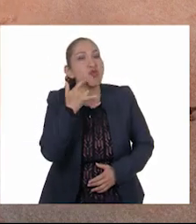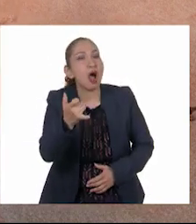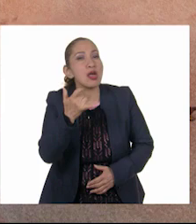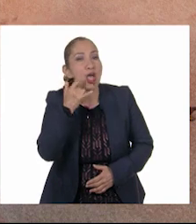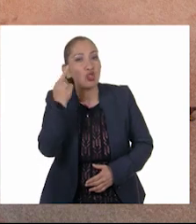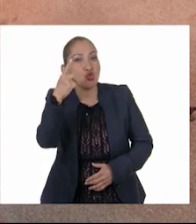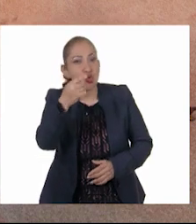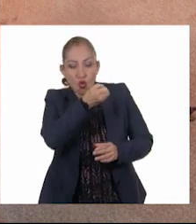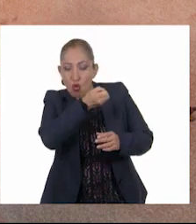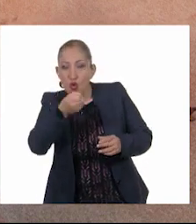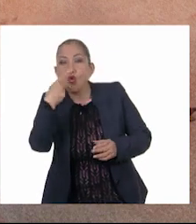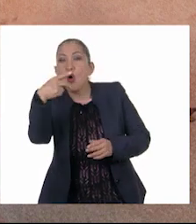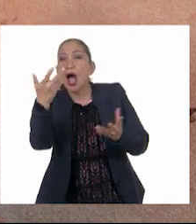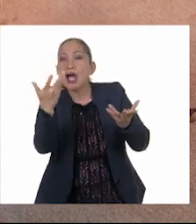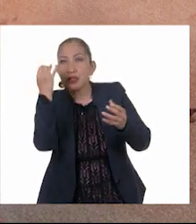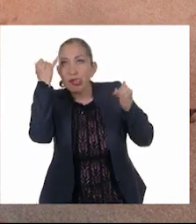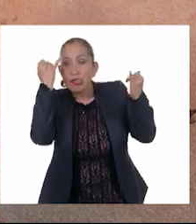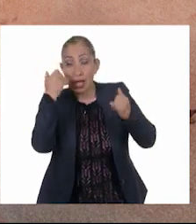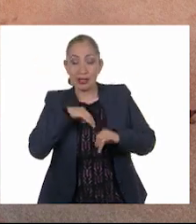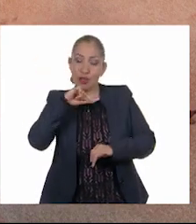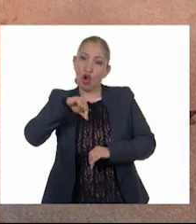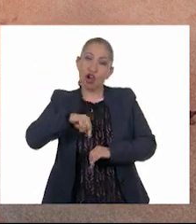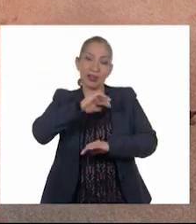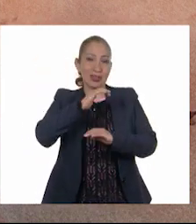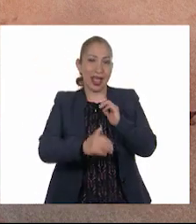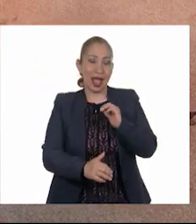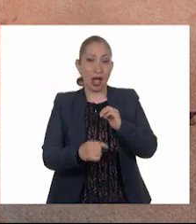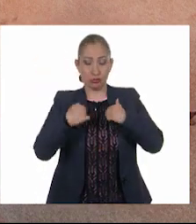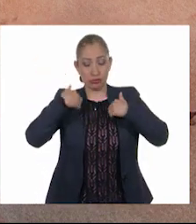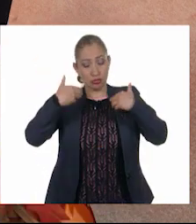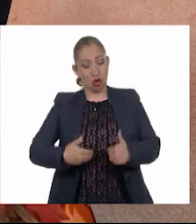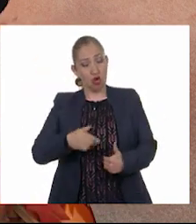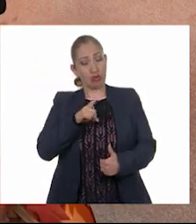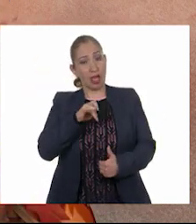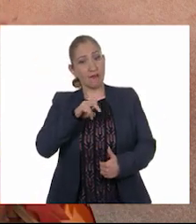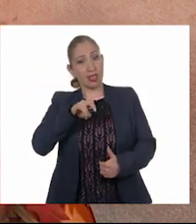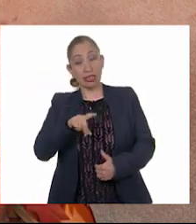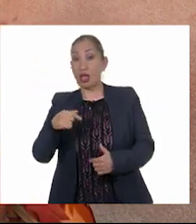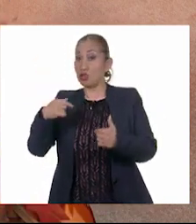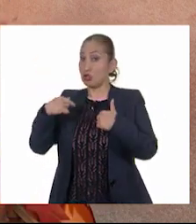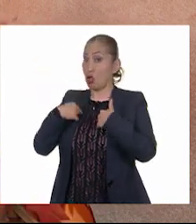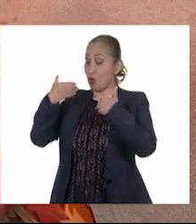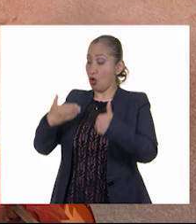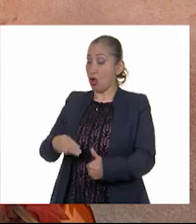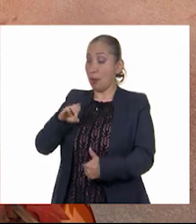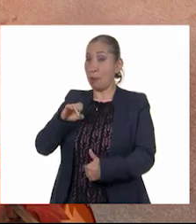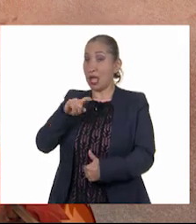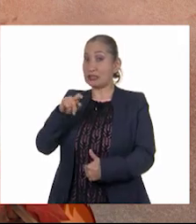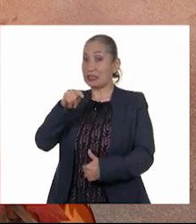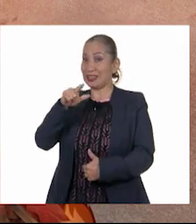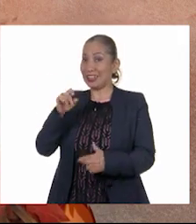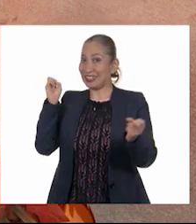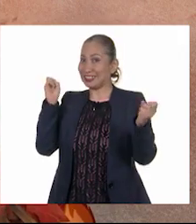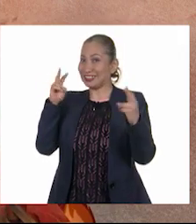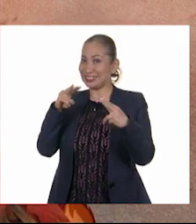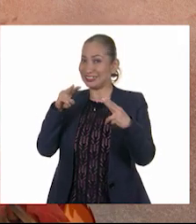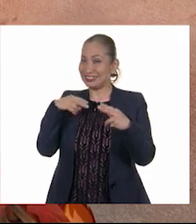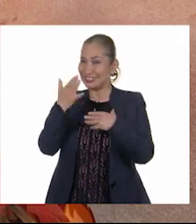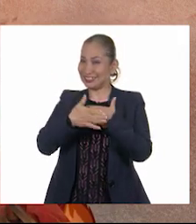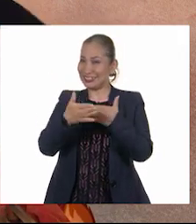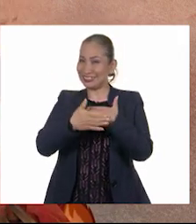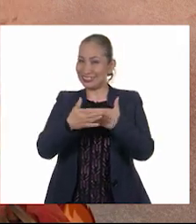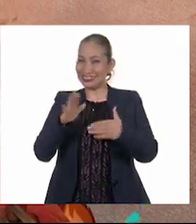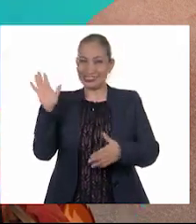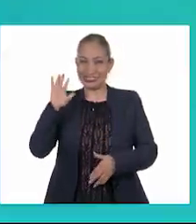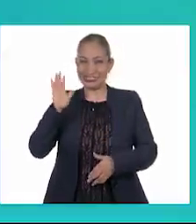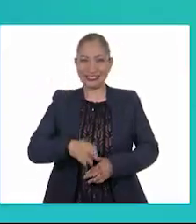propia combinación. Esto ha sido todo por el día de hoy. Yo ser David. Y yo ser Mesli. Nos vemos. ¡Hasta la